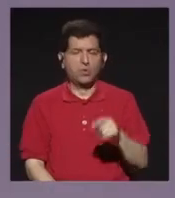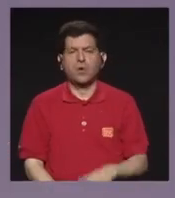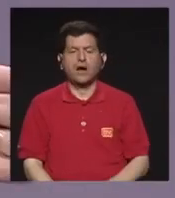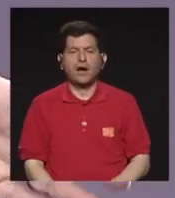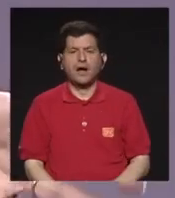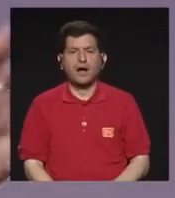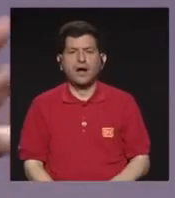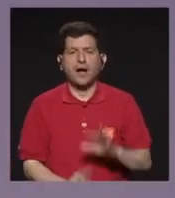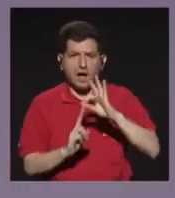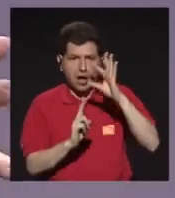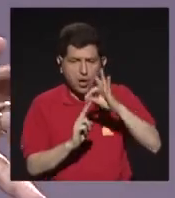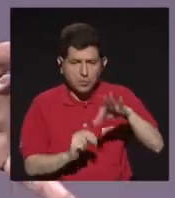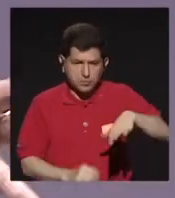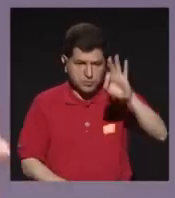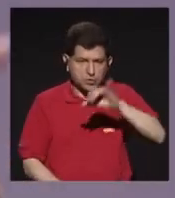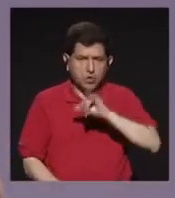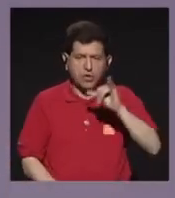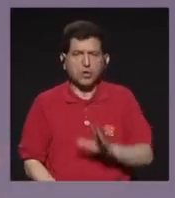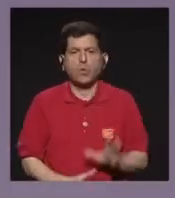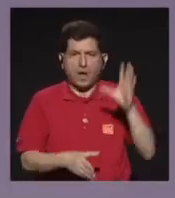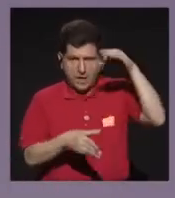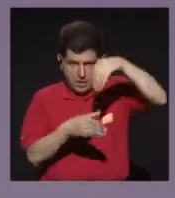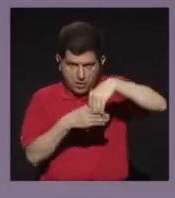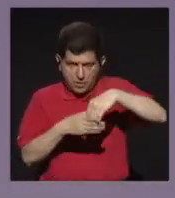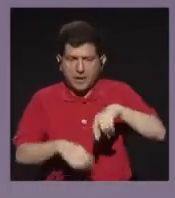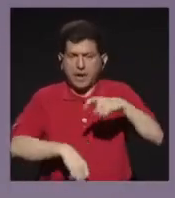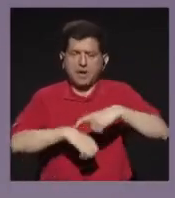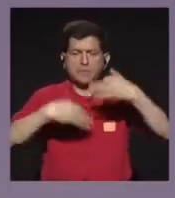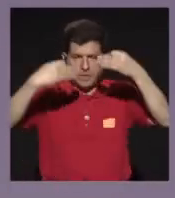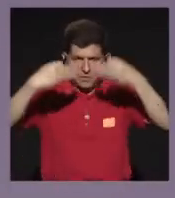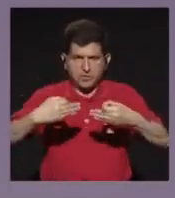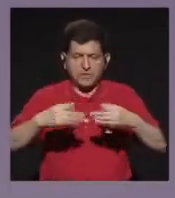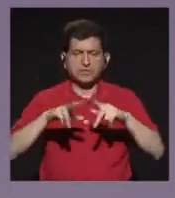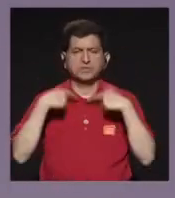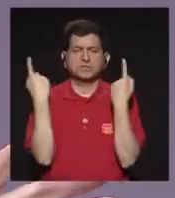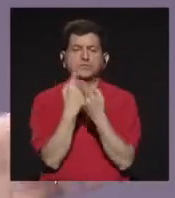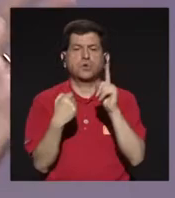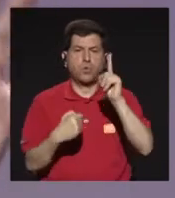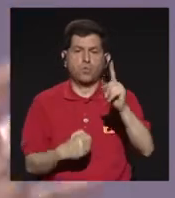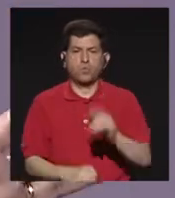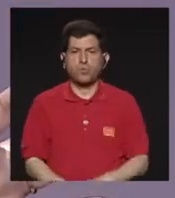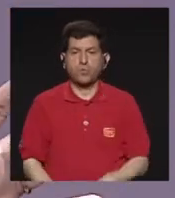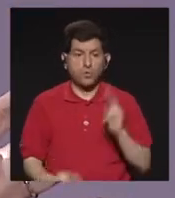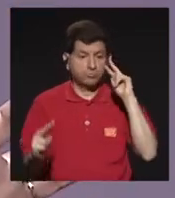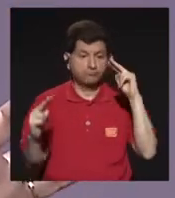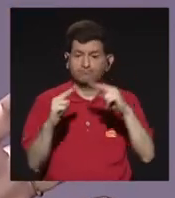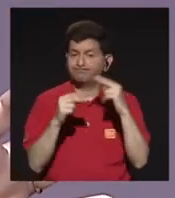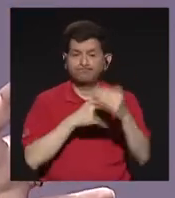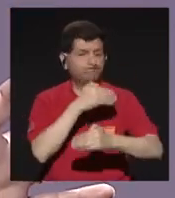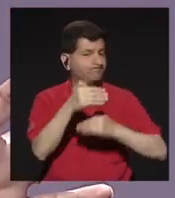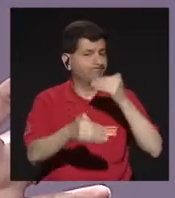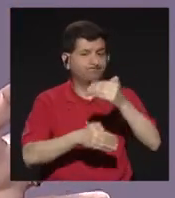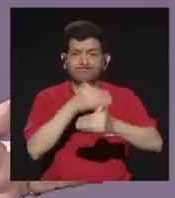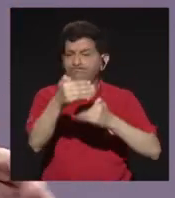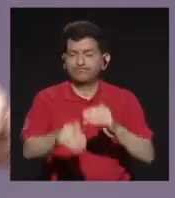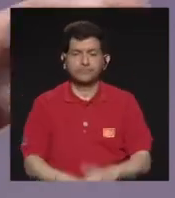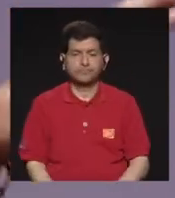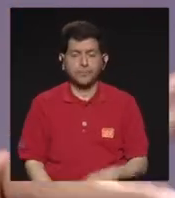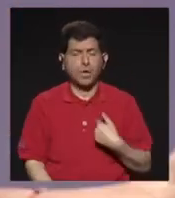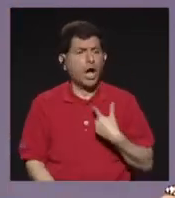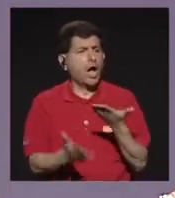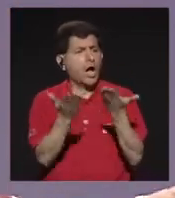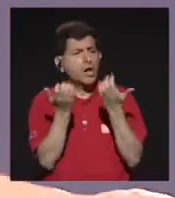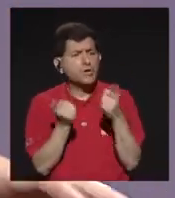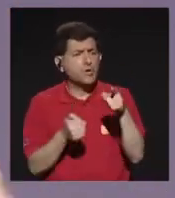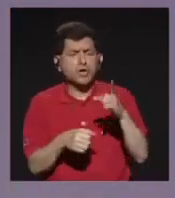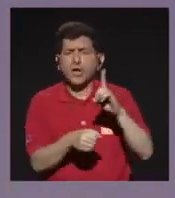elección, sino a incorporarse dentro de la toma de decisiones de los partidos. Uno, que no conocemos los procesos. Yo digo, yo quiero llegar